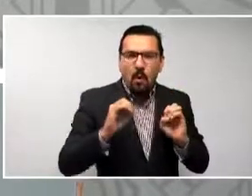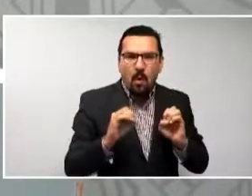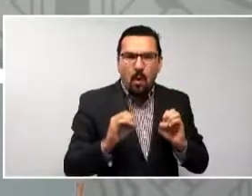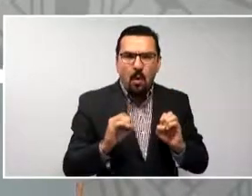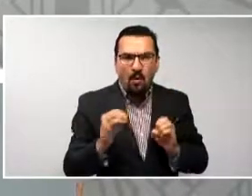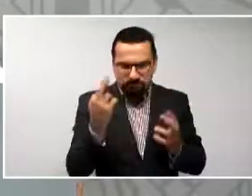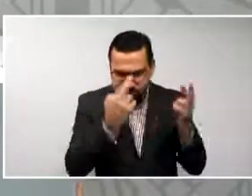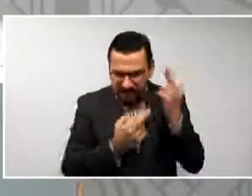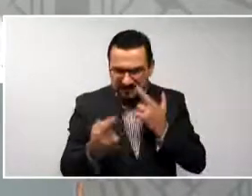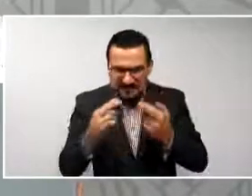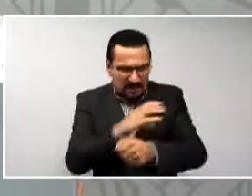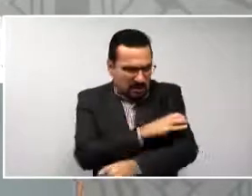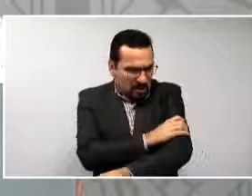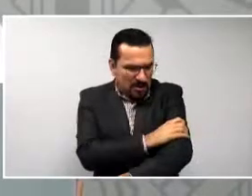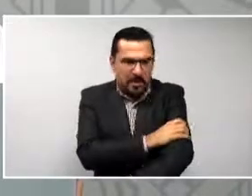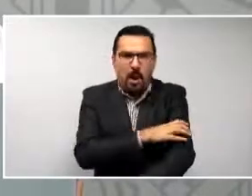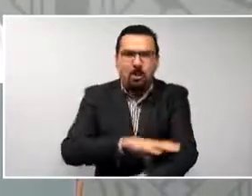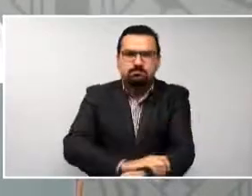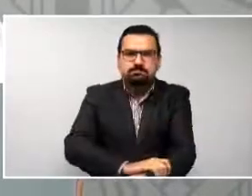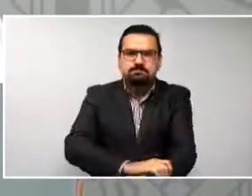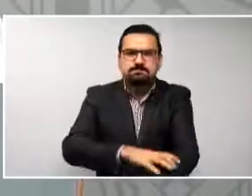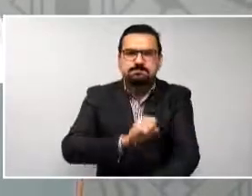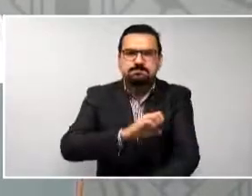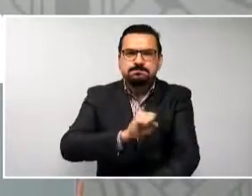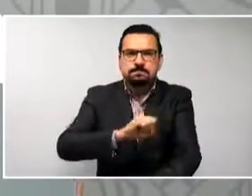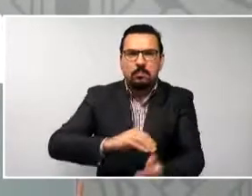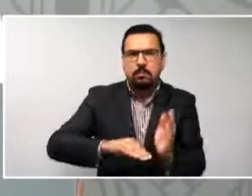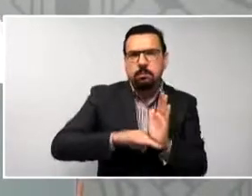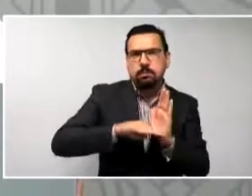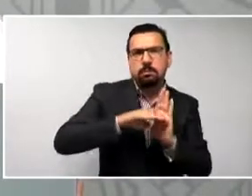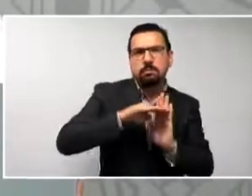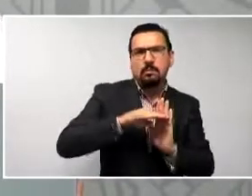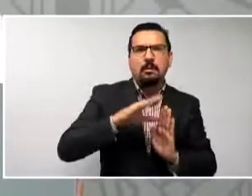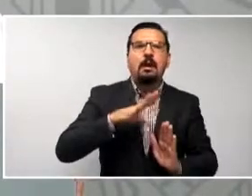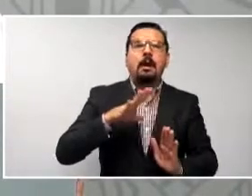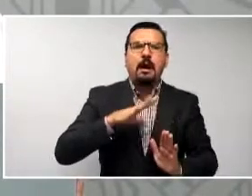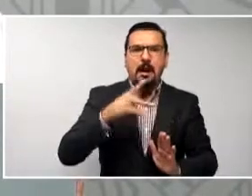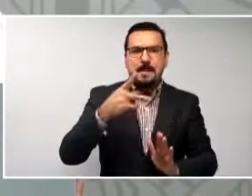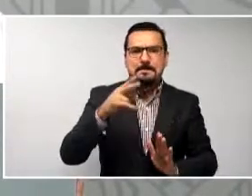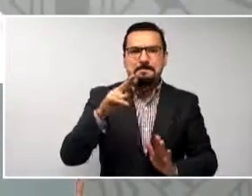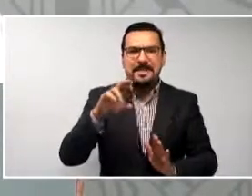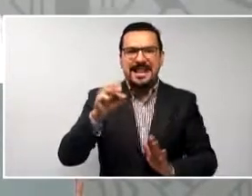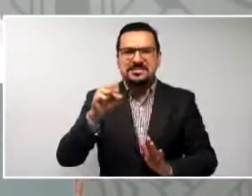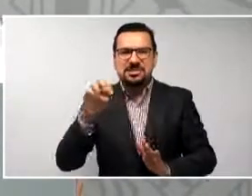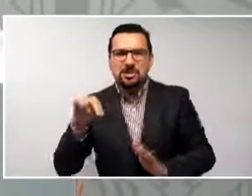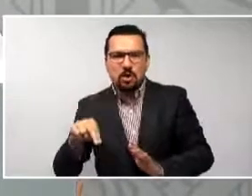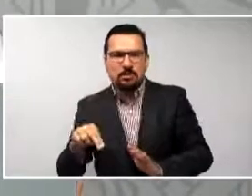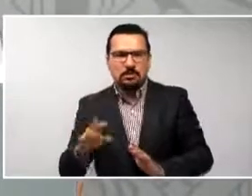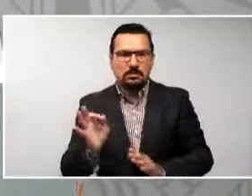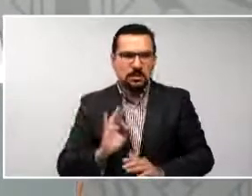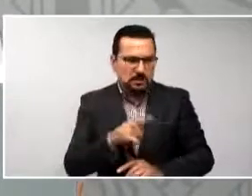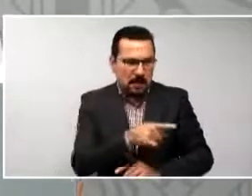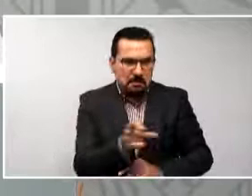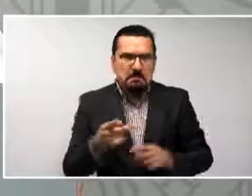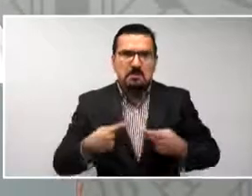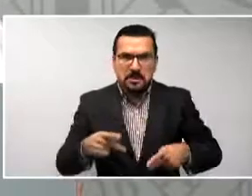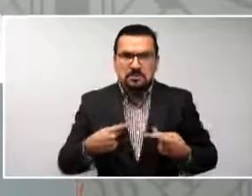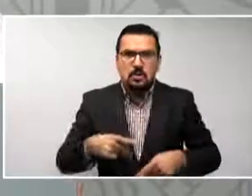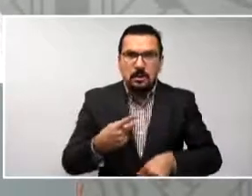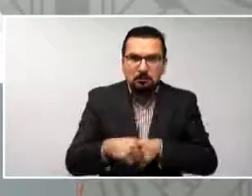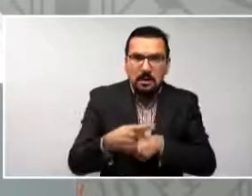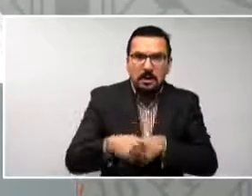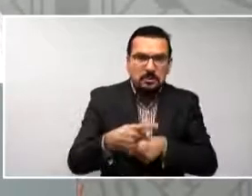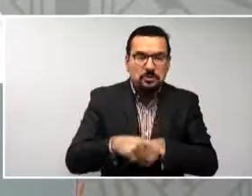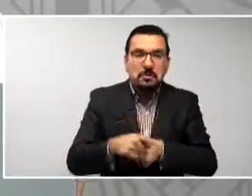revisado la presión sanguínea y por lo mismo sea una persona de alto riesgo